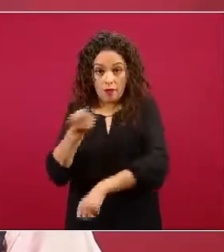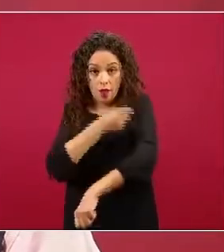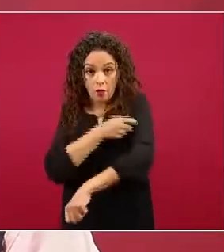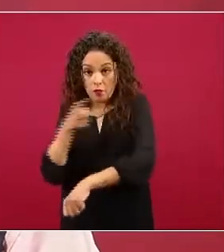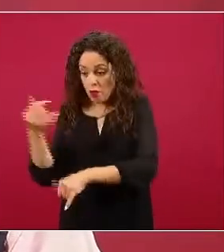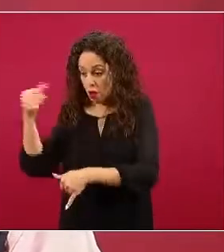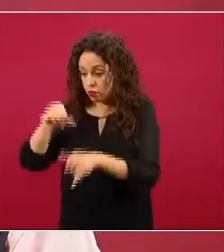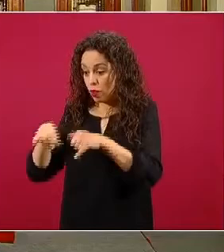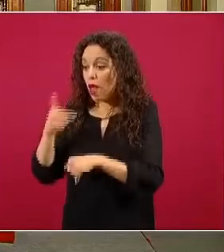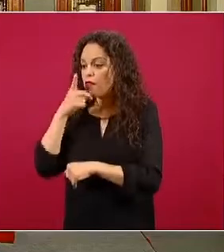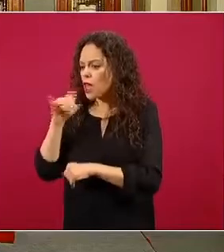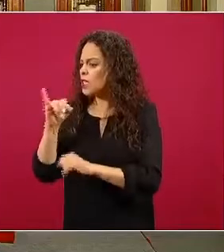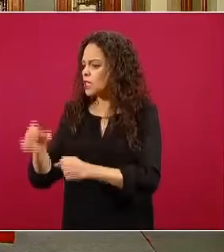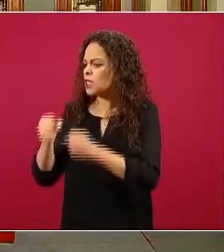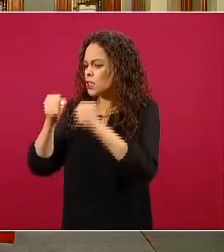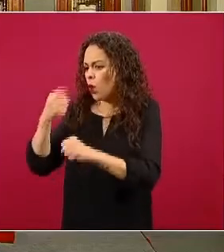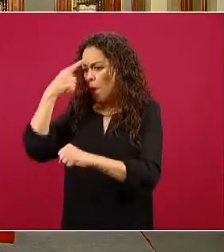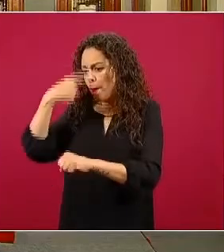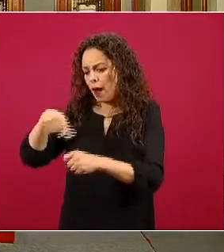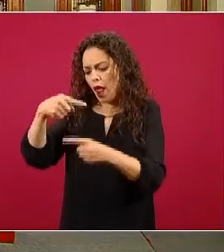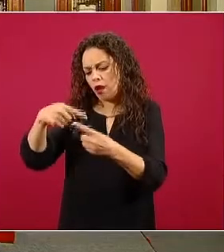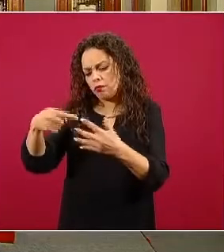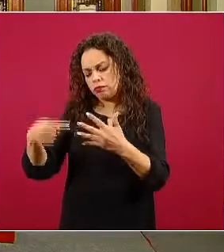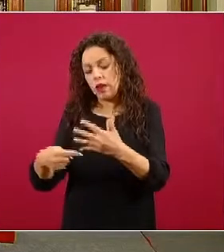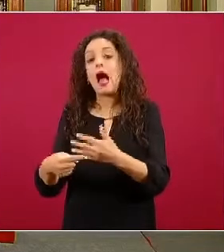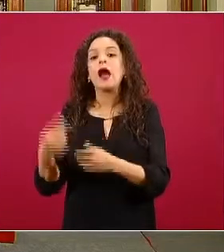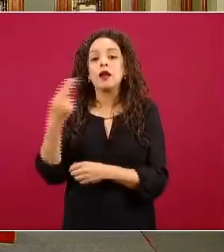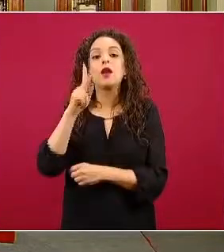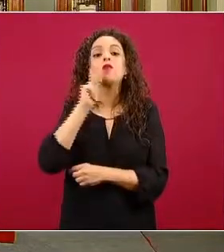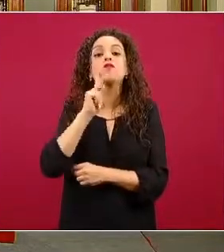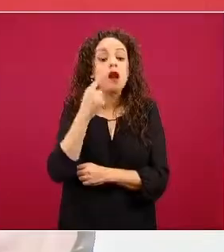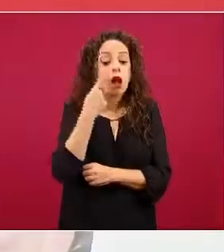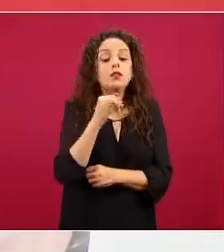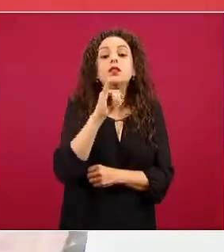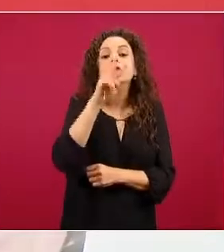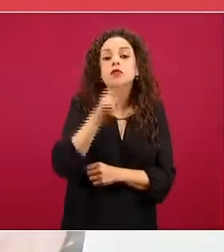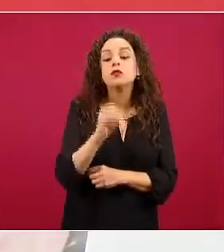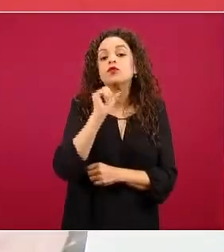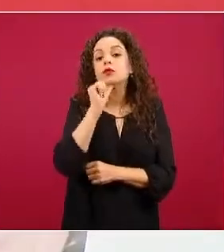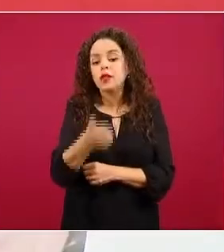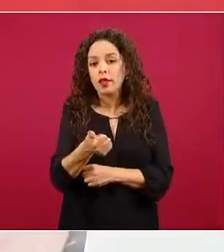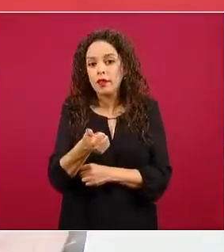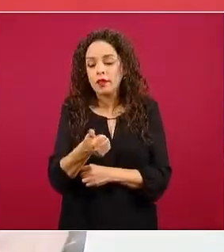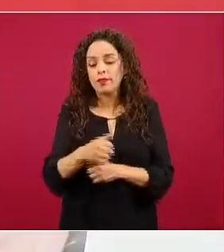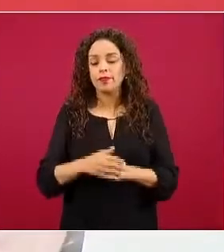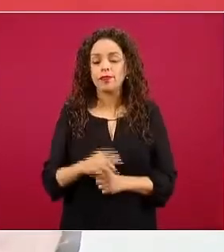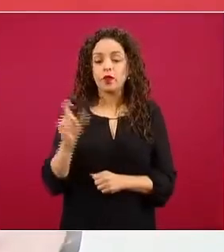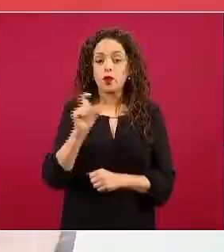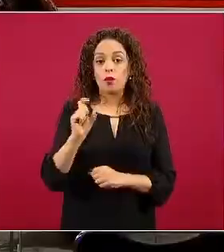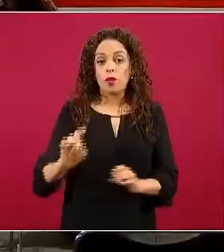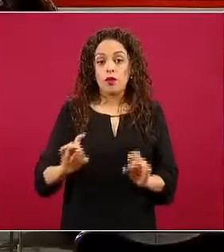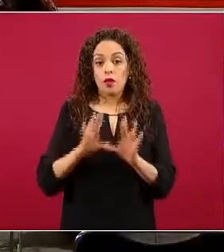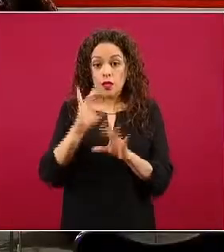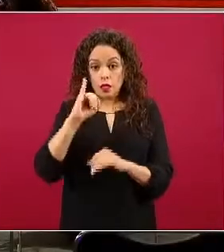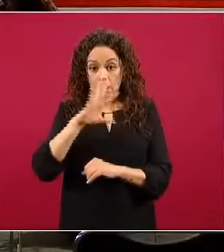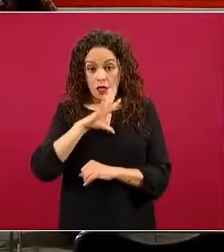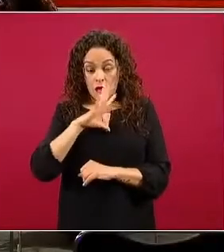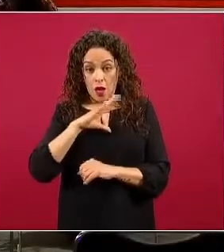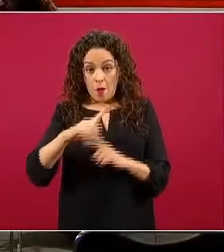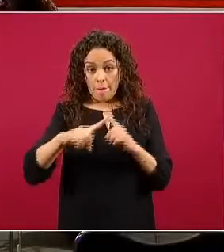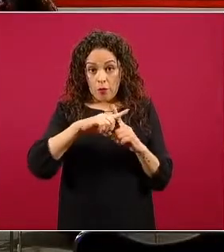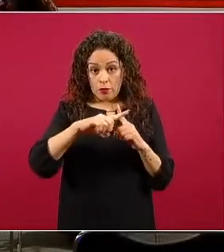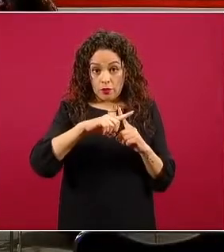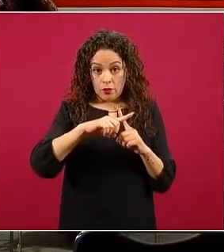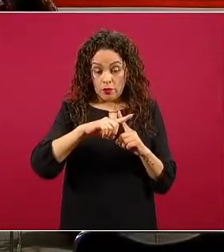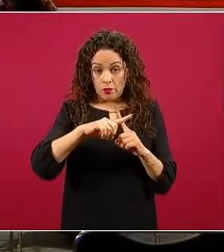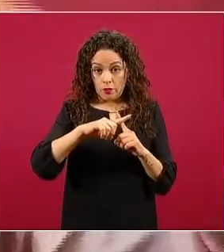Esto cuando resulta positivo y se otorga una licencia